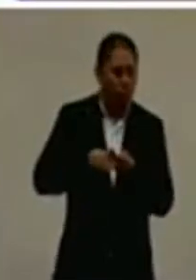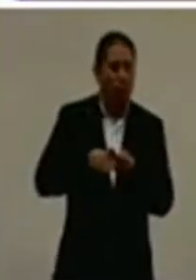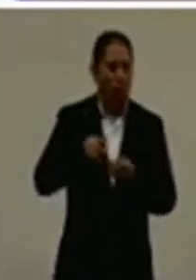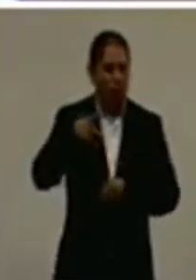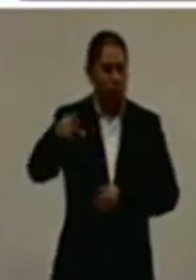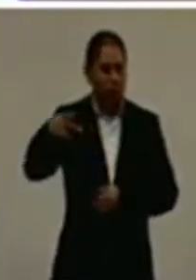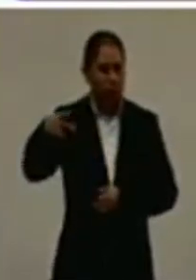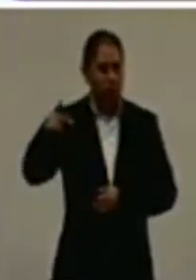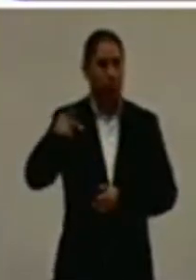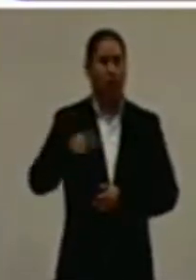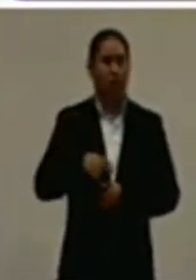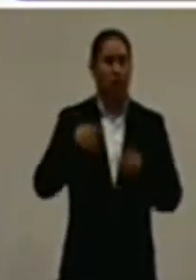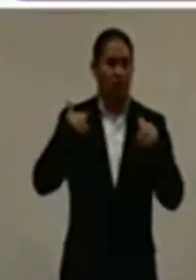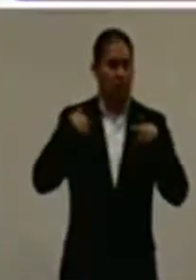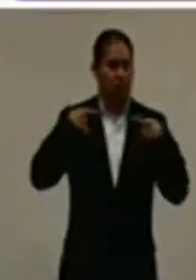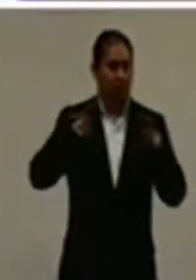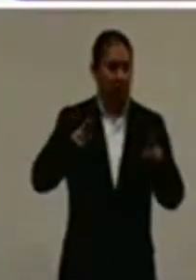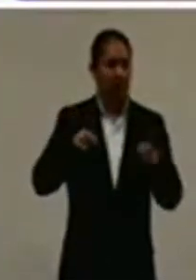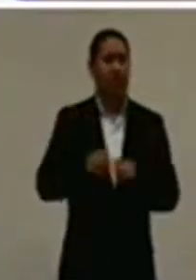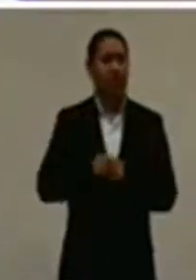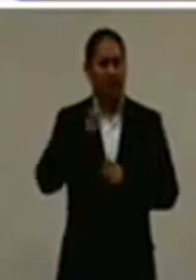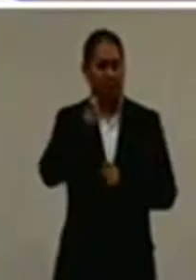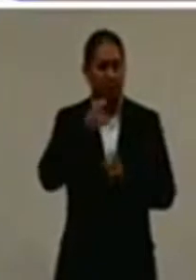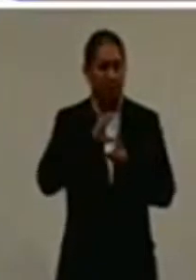vamos a estar revisando